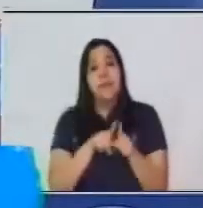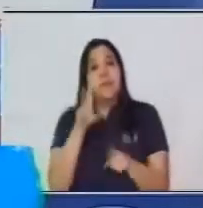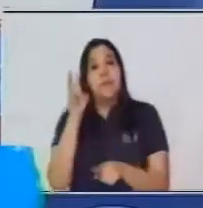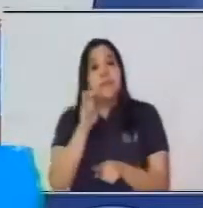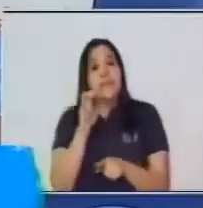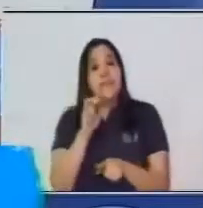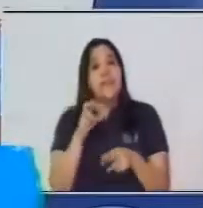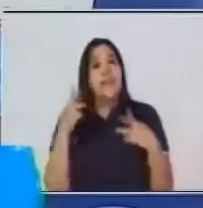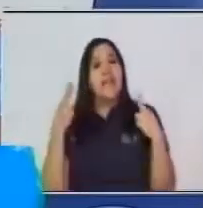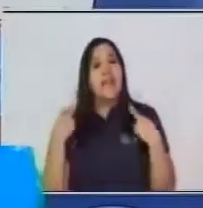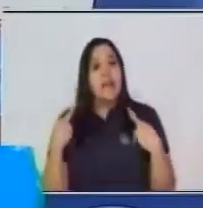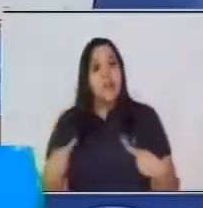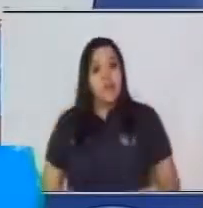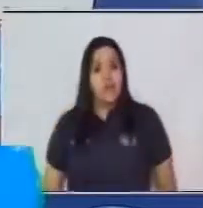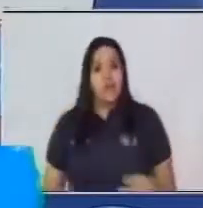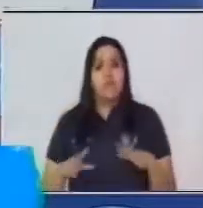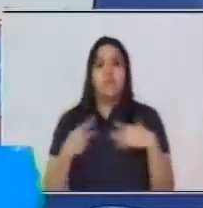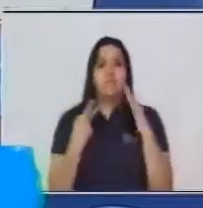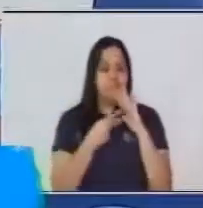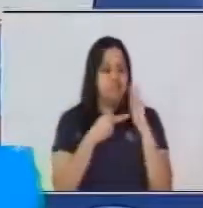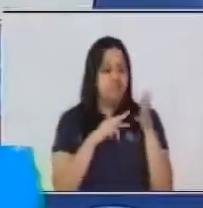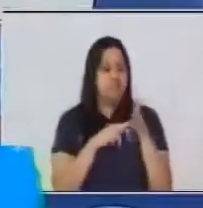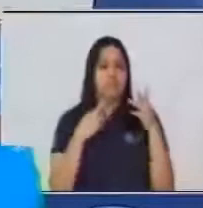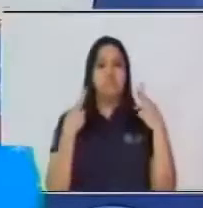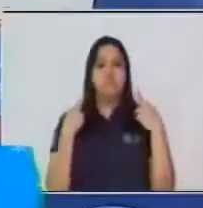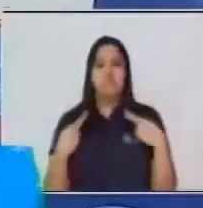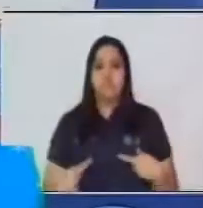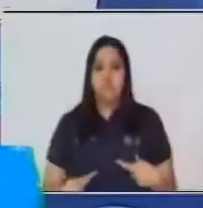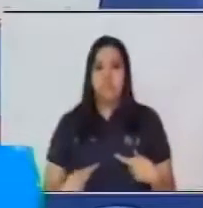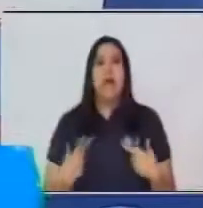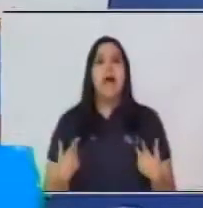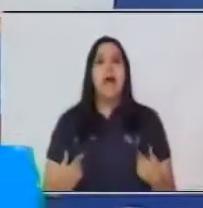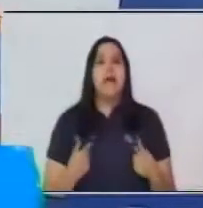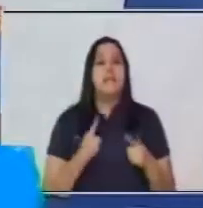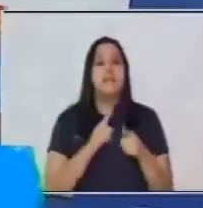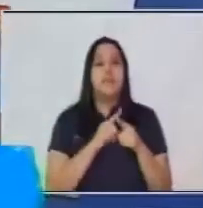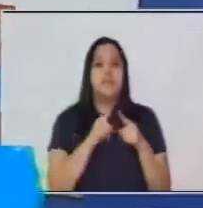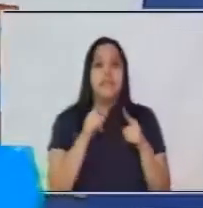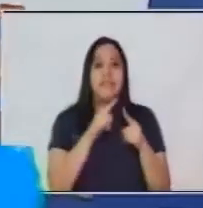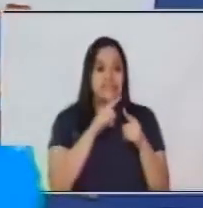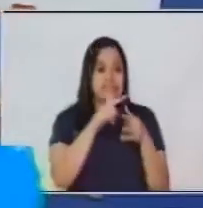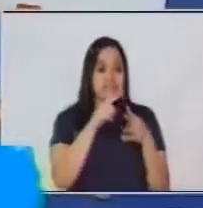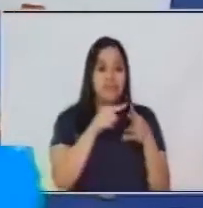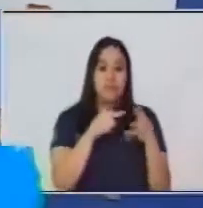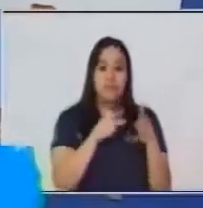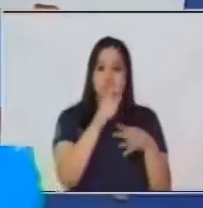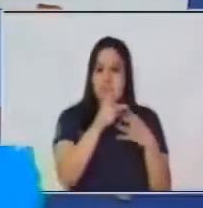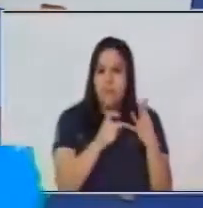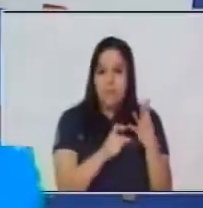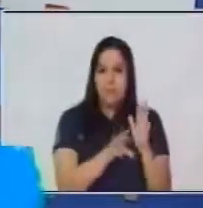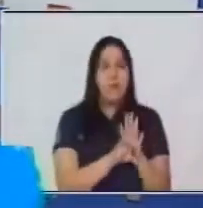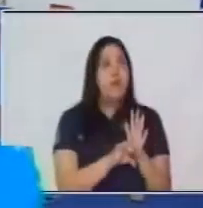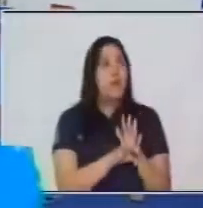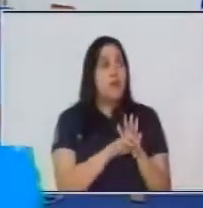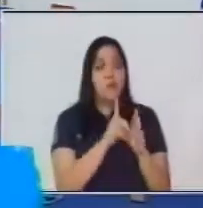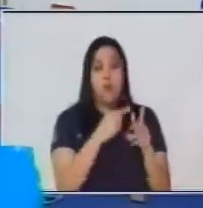¿Y qué son los recursos? Son simplemente elementos o, por ejemplo, cuando tú necesitas clavar en la